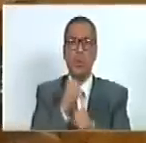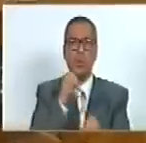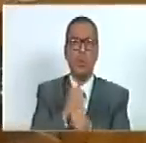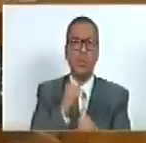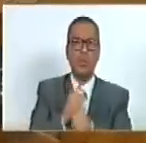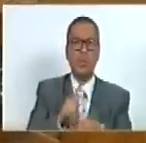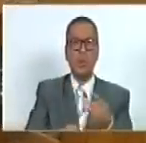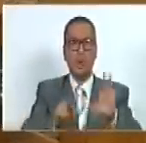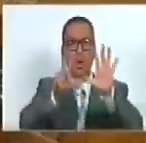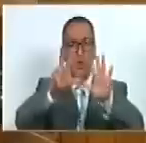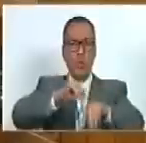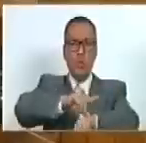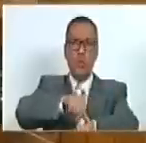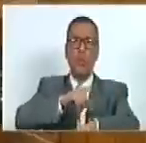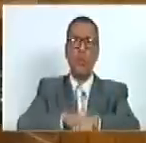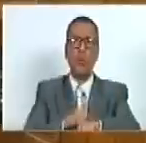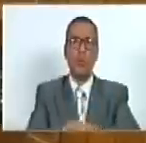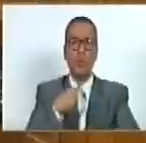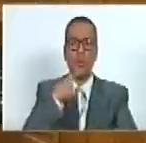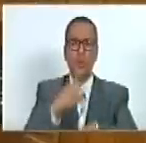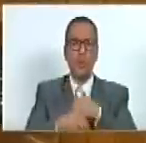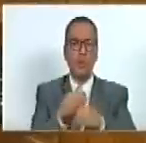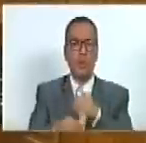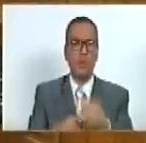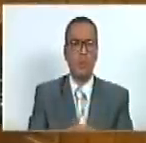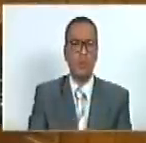a 8 horas, aconteciendo